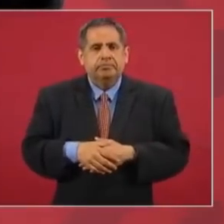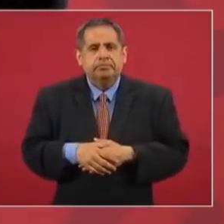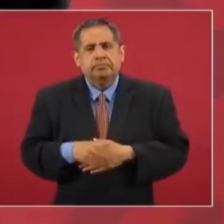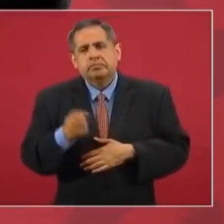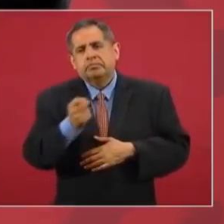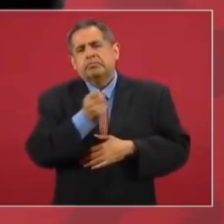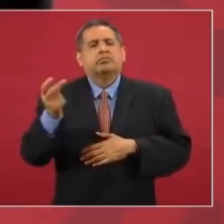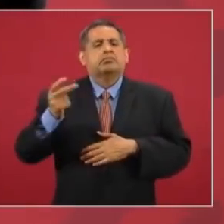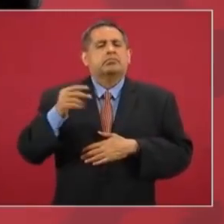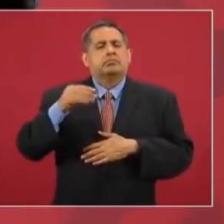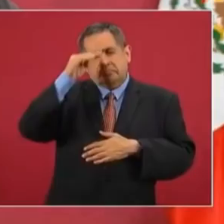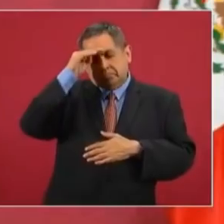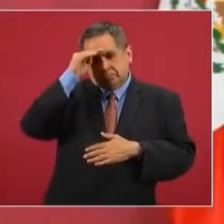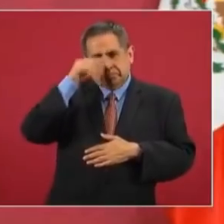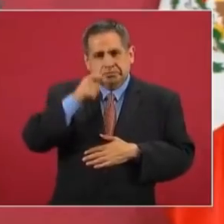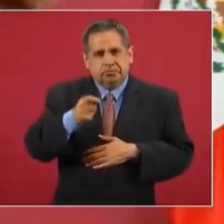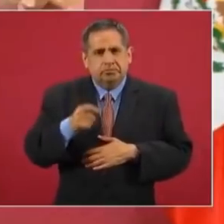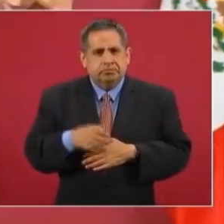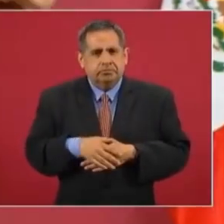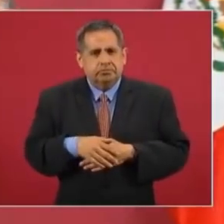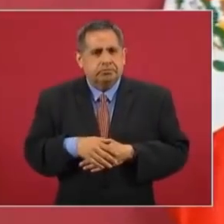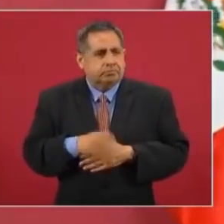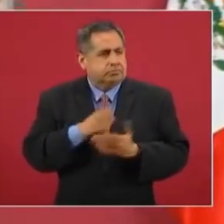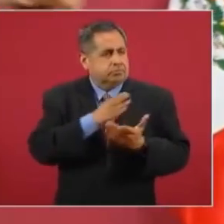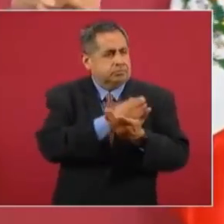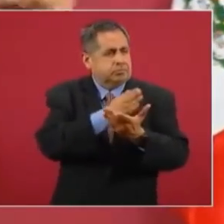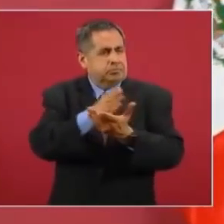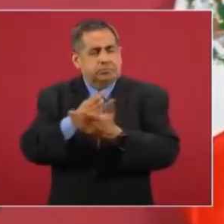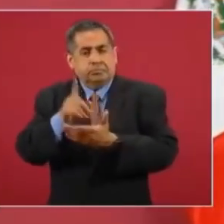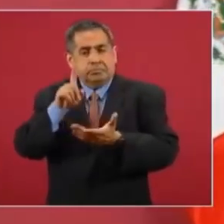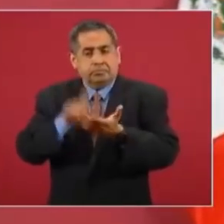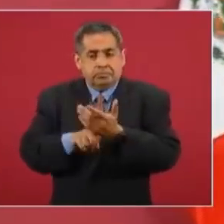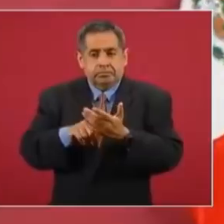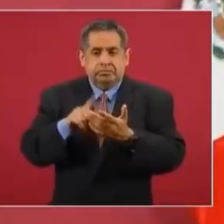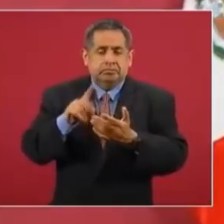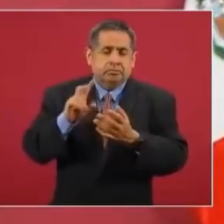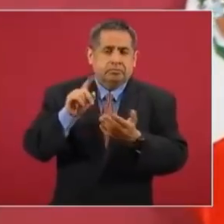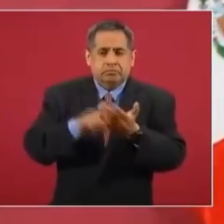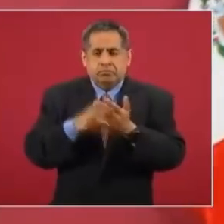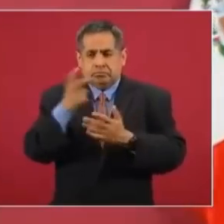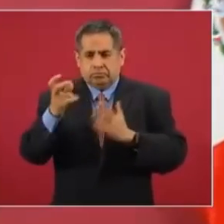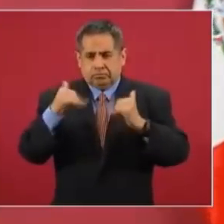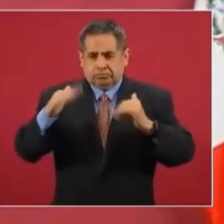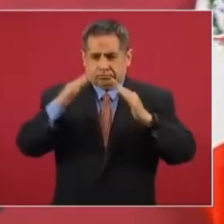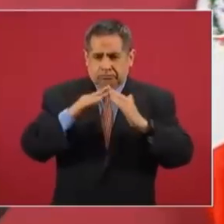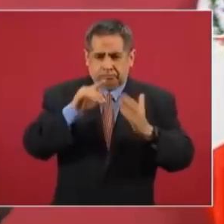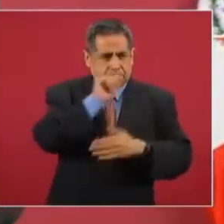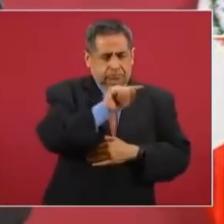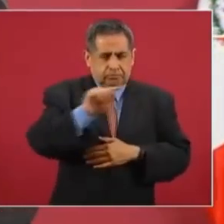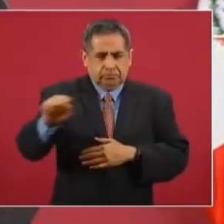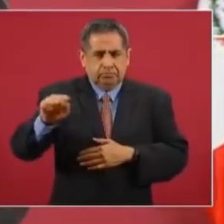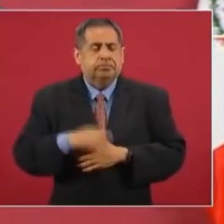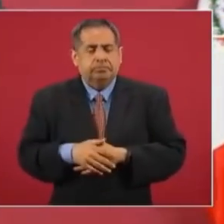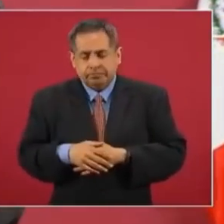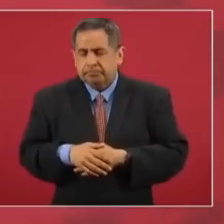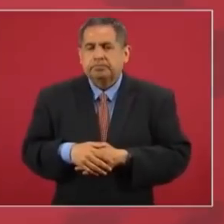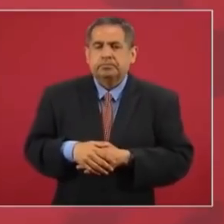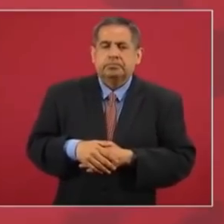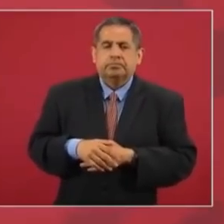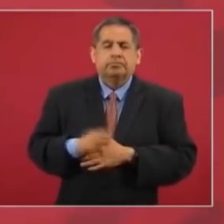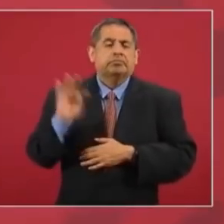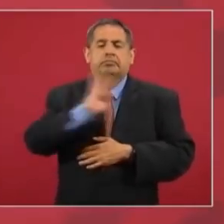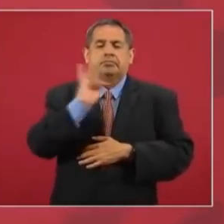van a 1,000 casas, 1,200. Entonces el que pierde y no